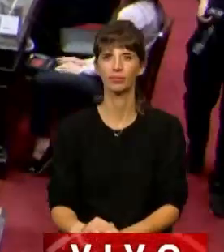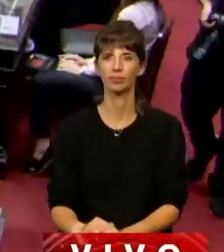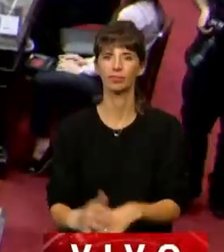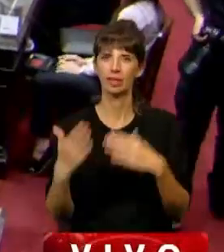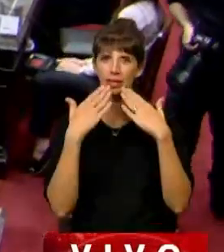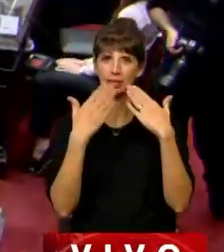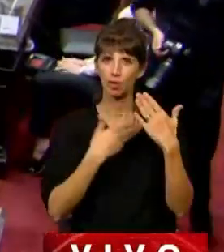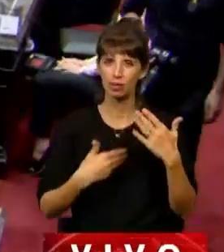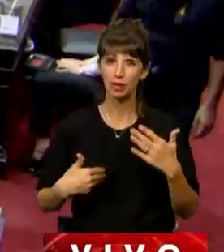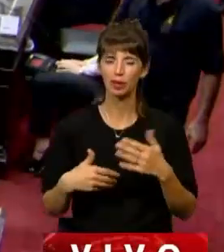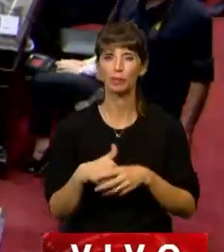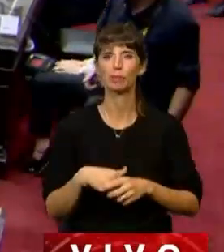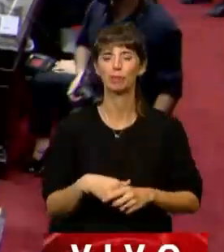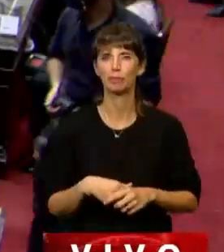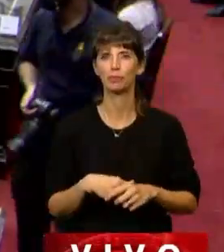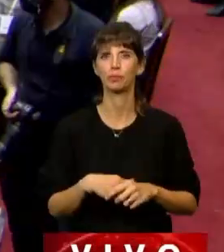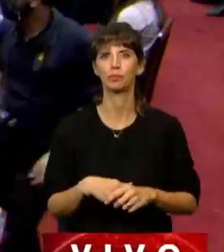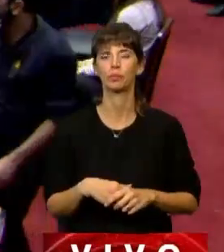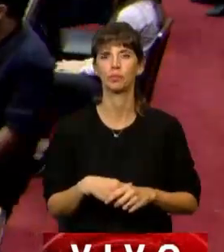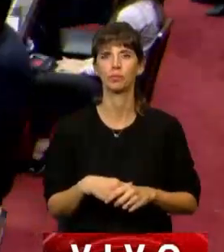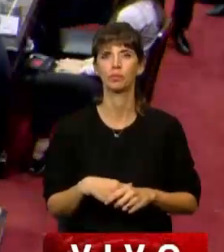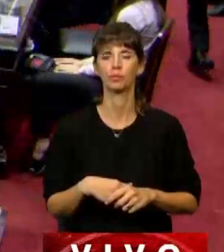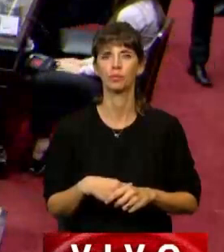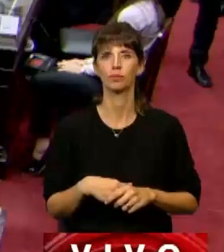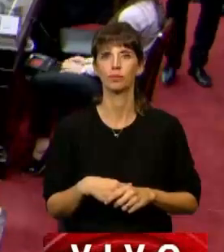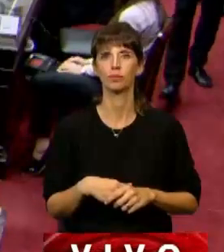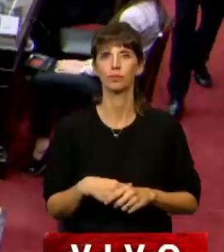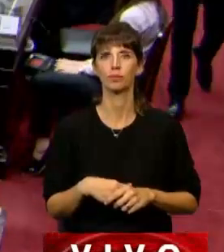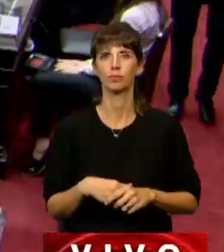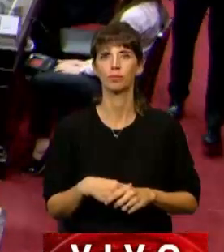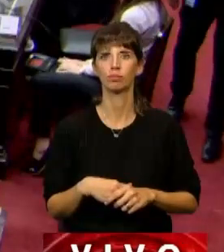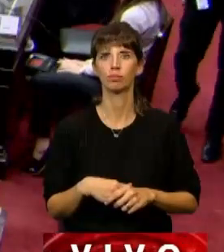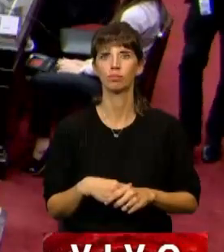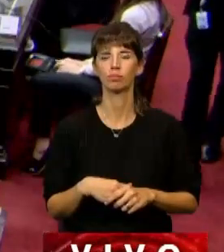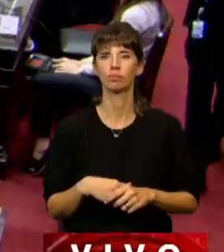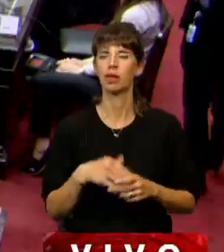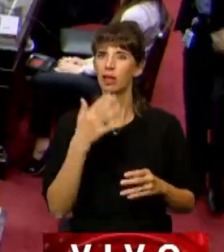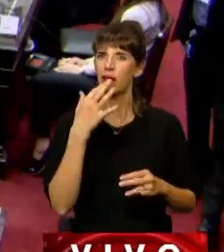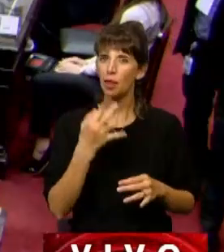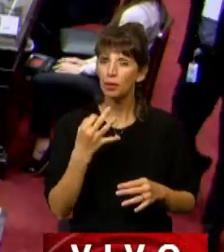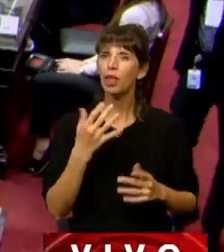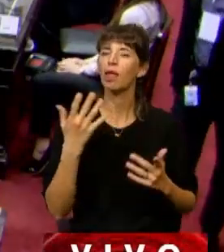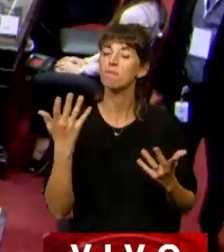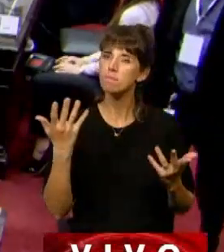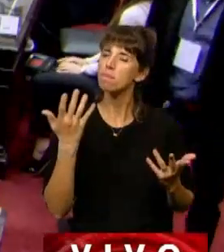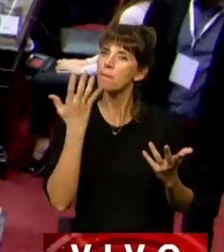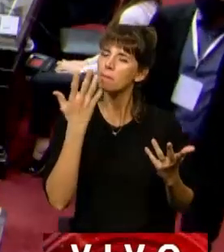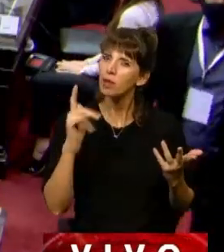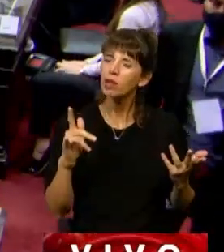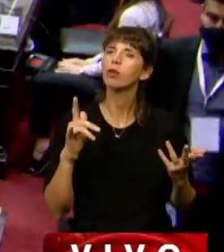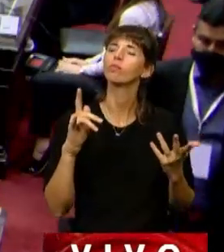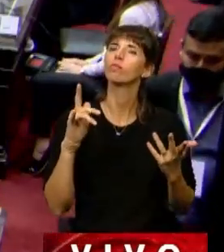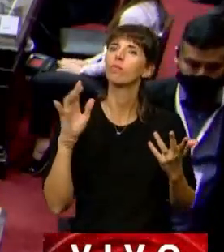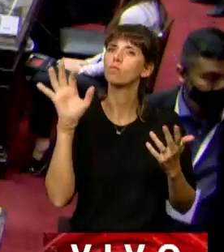Gracias, señor presidente. La verdad que me hubiese encantado poder tener la oportunidad de